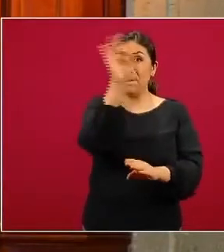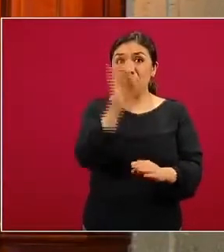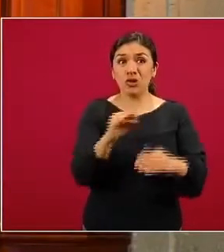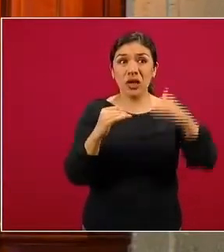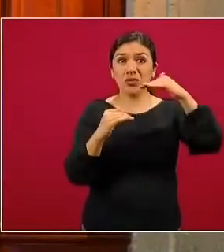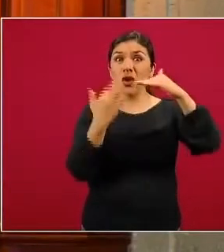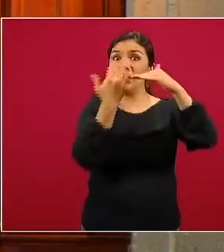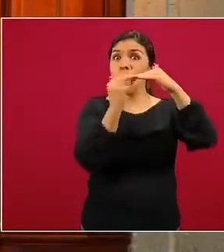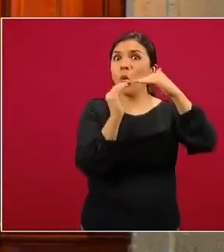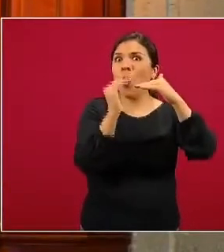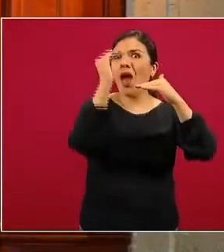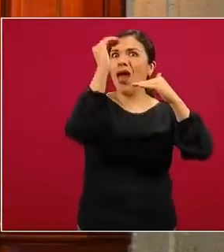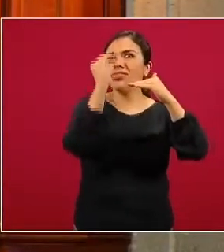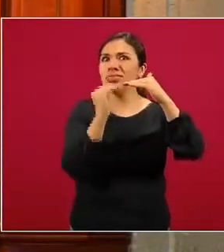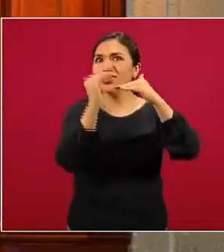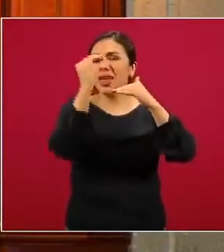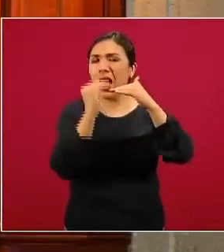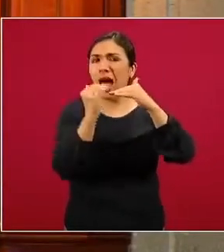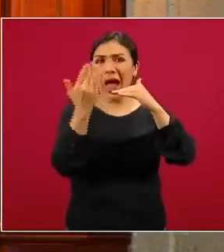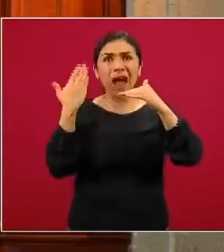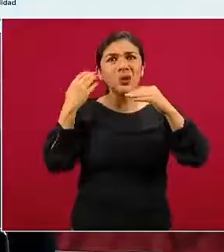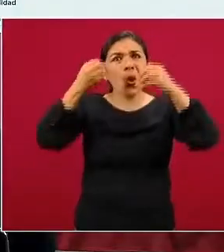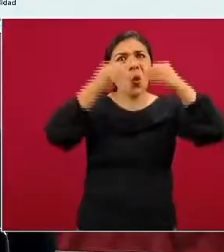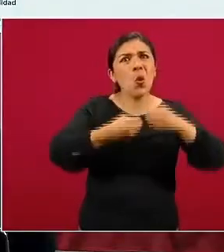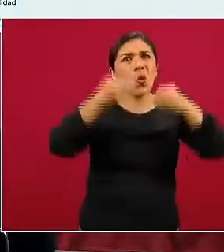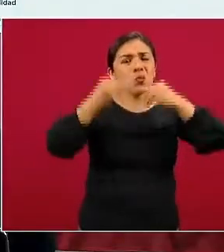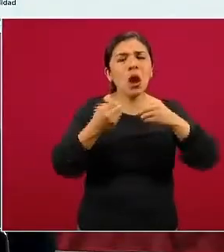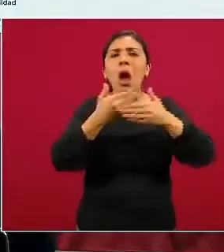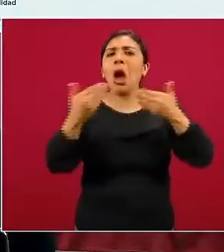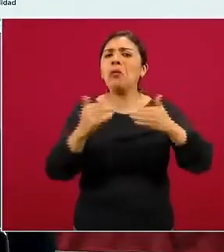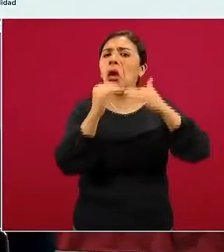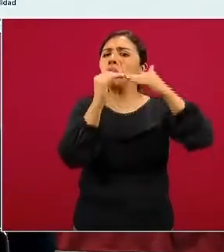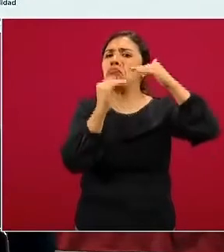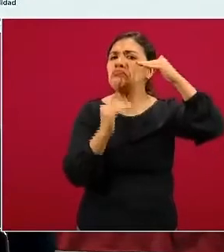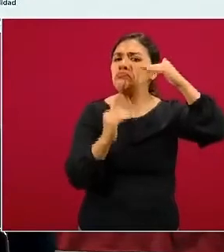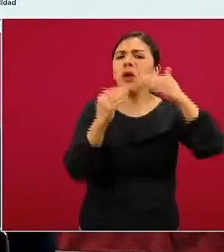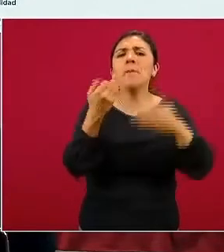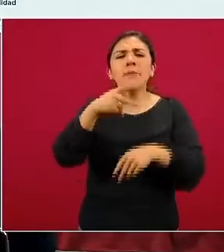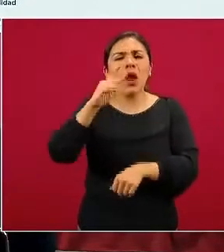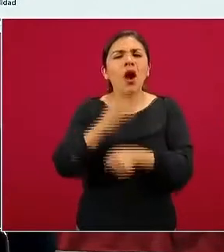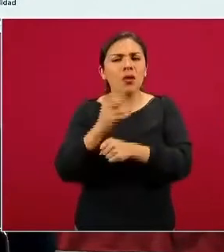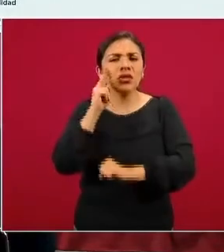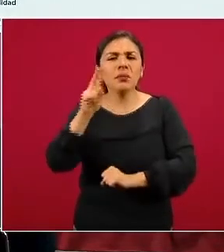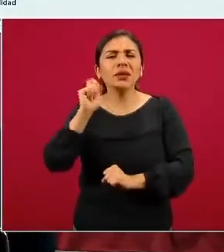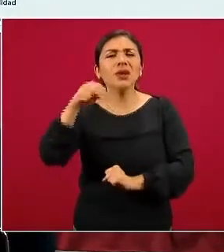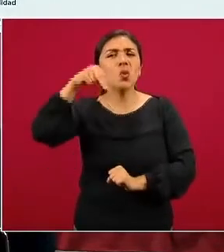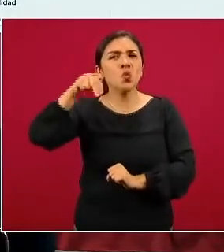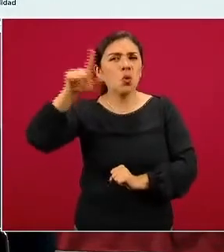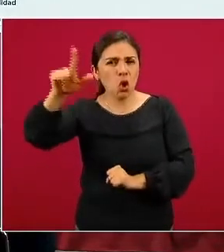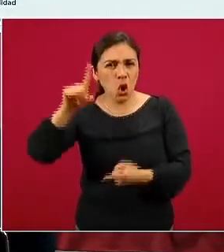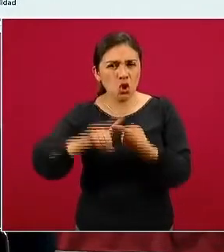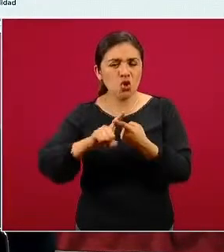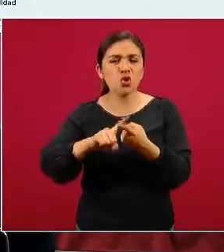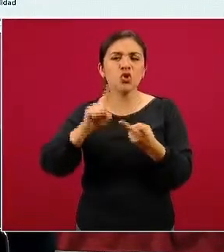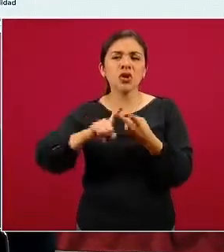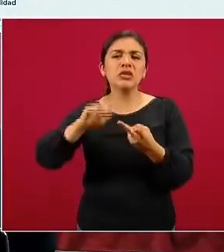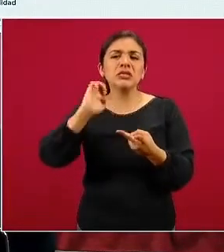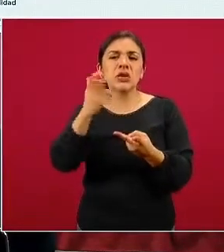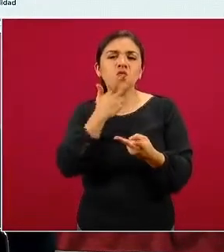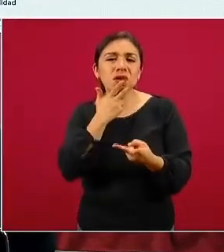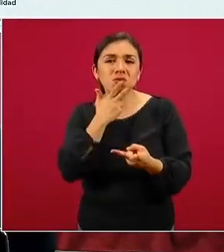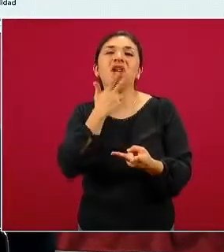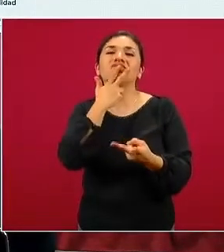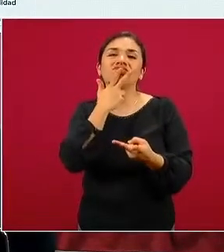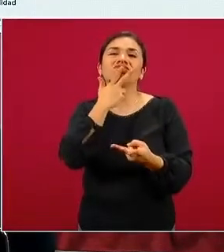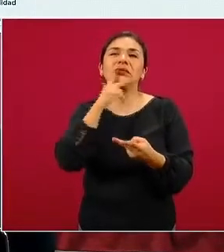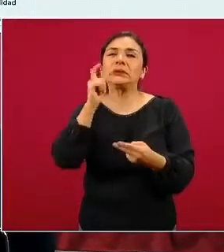Ya en los últimos días han estado por debajo de ese 50%, aunque en el caso, por ejemplo, de Nuevo León, de Chihuahua, pues